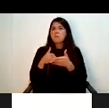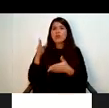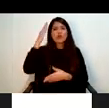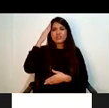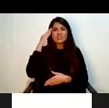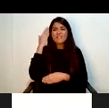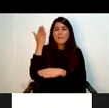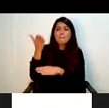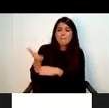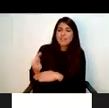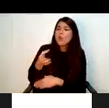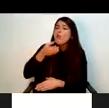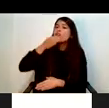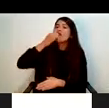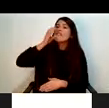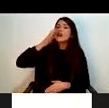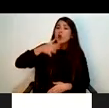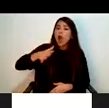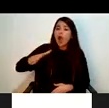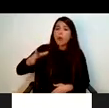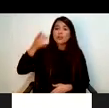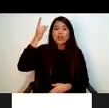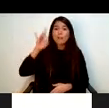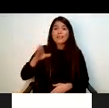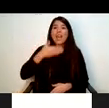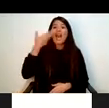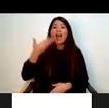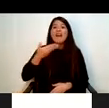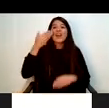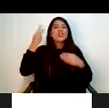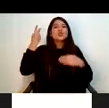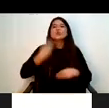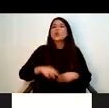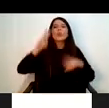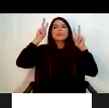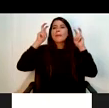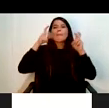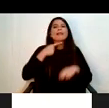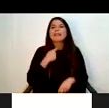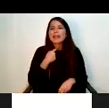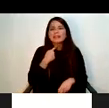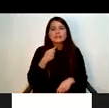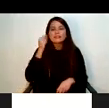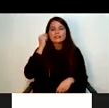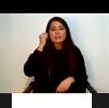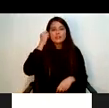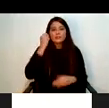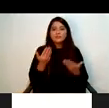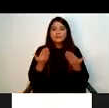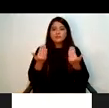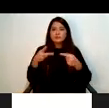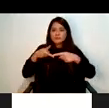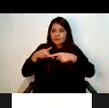un vaso de agua y solo sabe hablar de los temas que a él le interesan. Por lo tanto, necesitamos intervenir